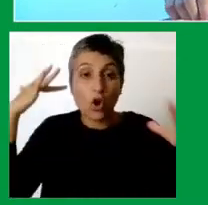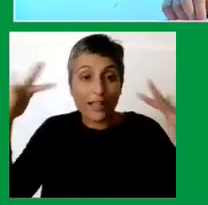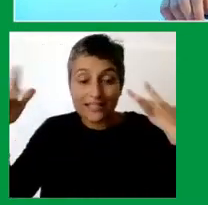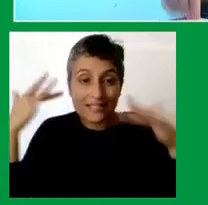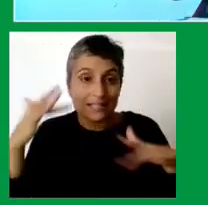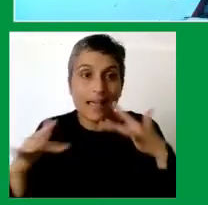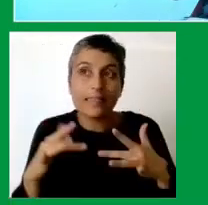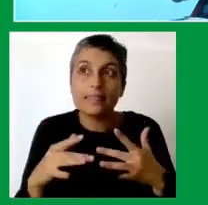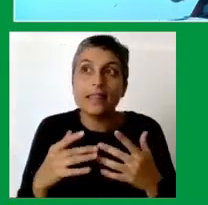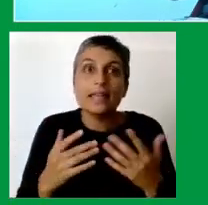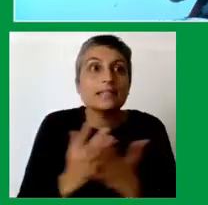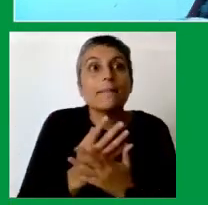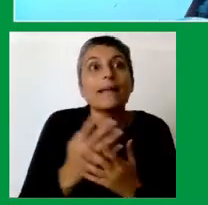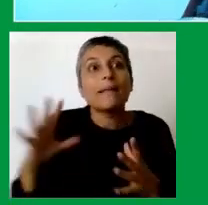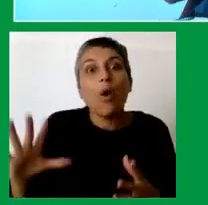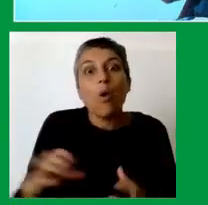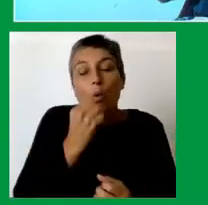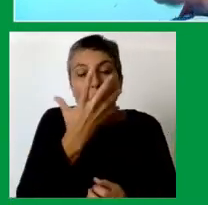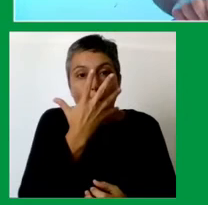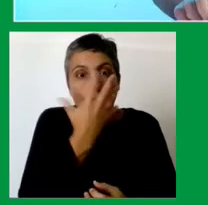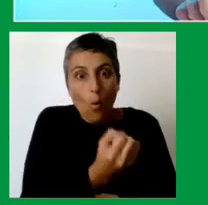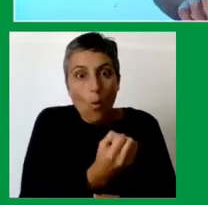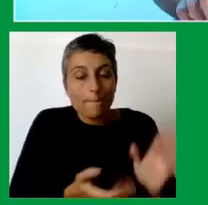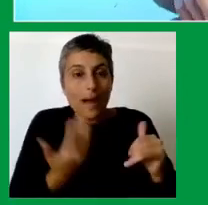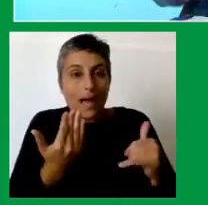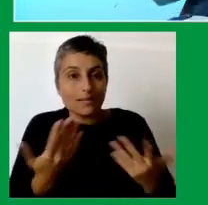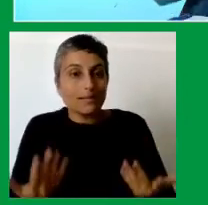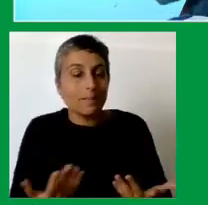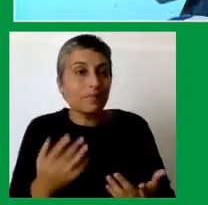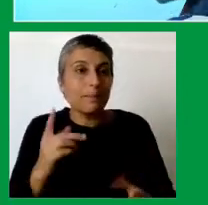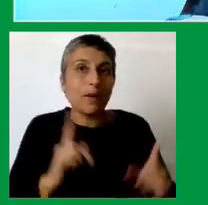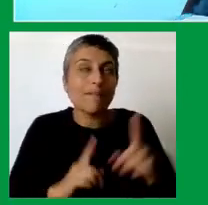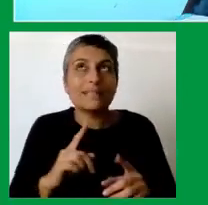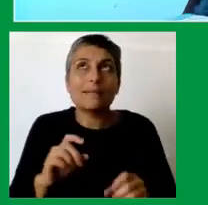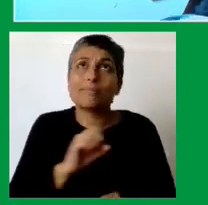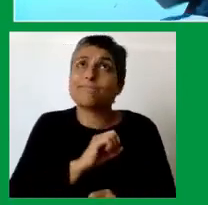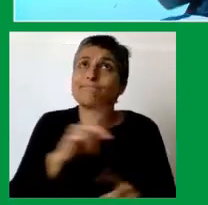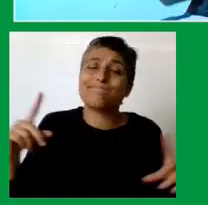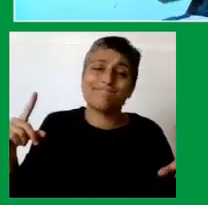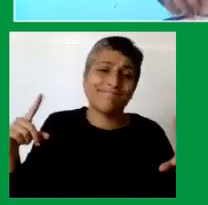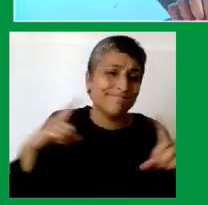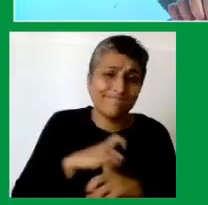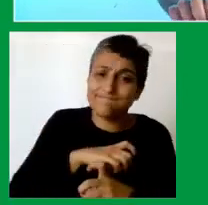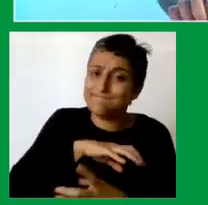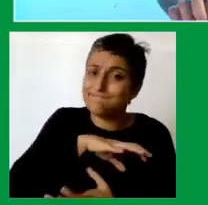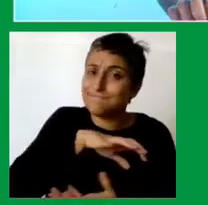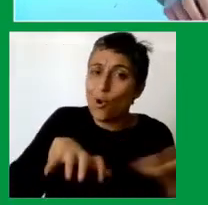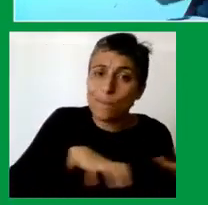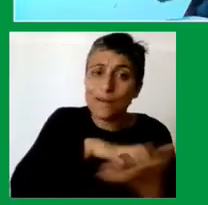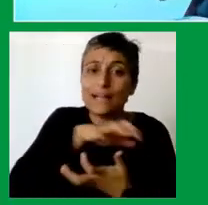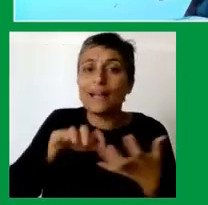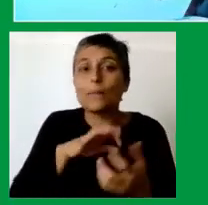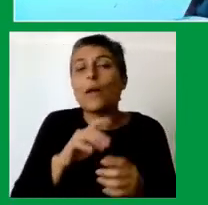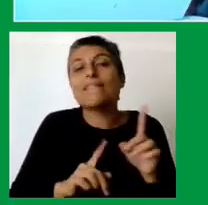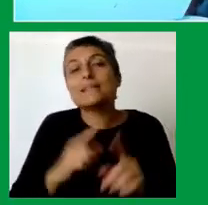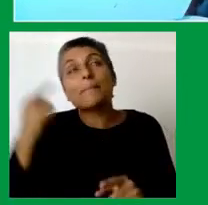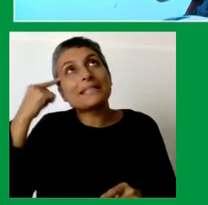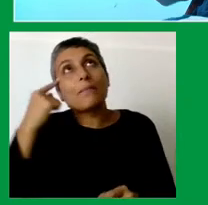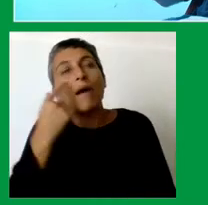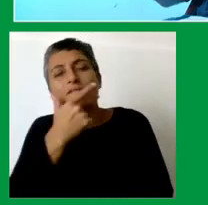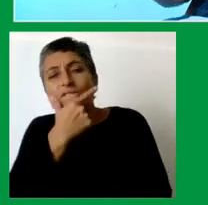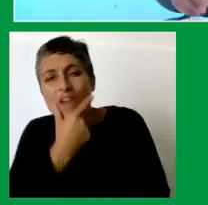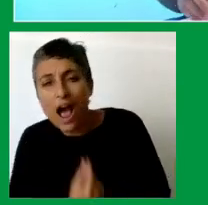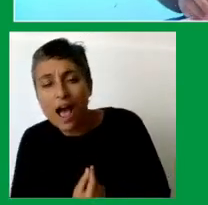¿no? Muchas veces terminamos complicándonos y lo que podría ser simple, ¿no? Y en formatos breves